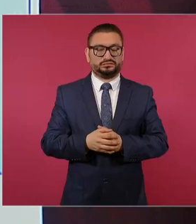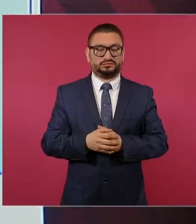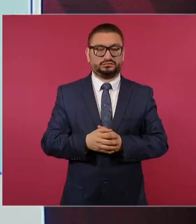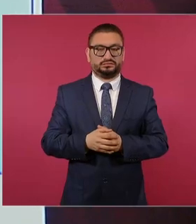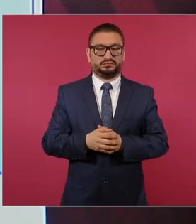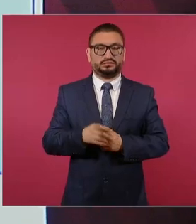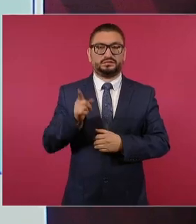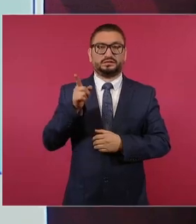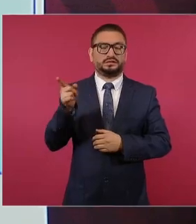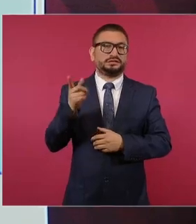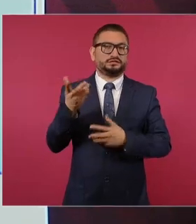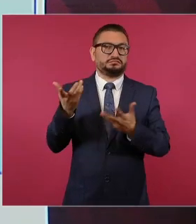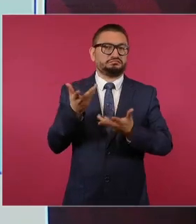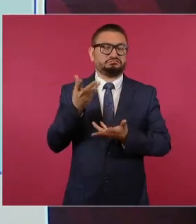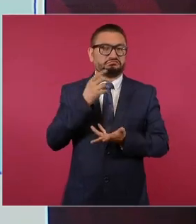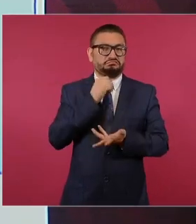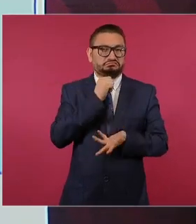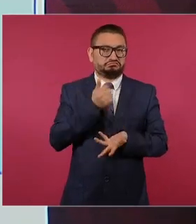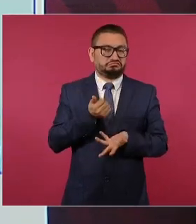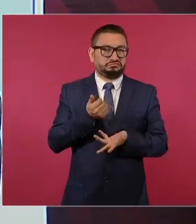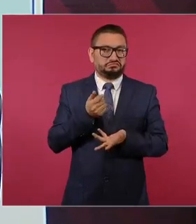Es un órgano